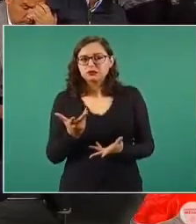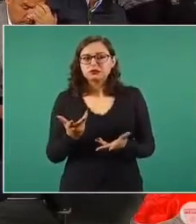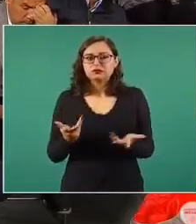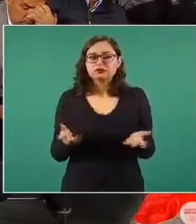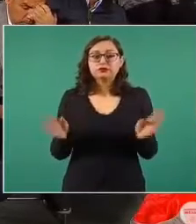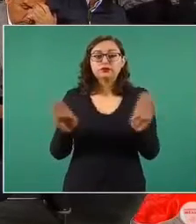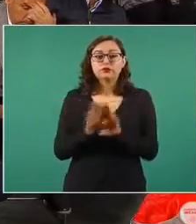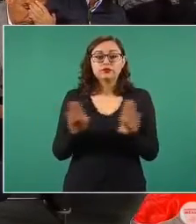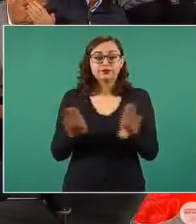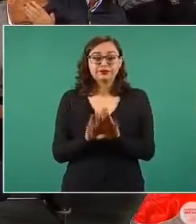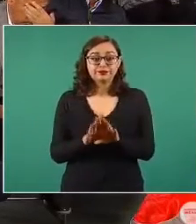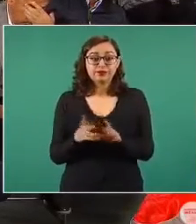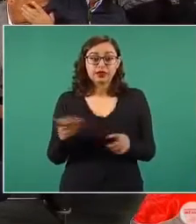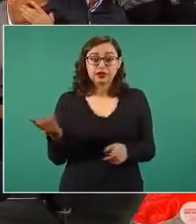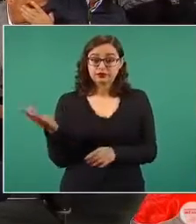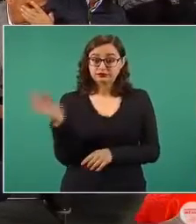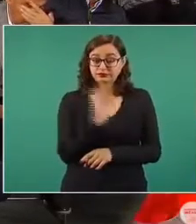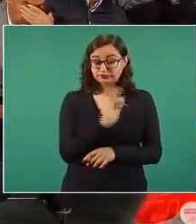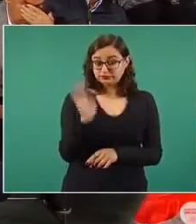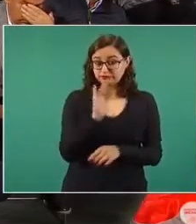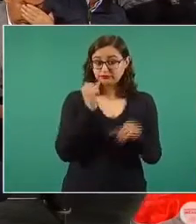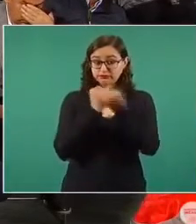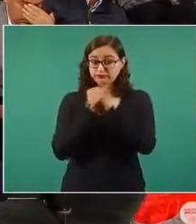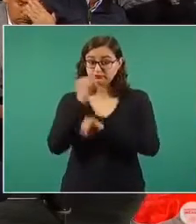a un panel internacional para